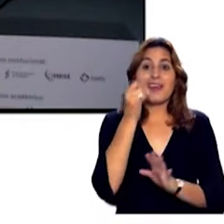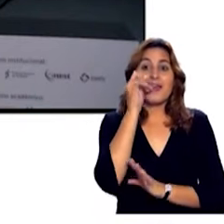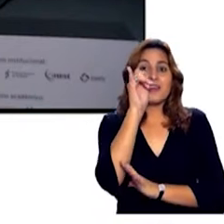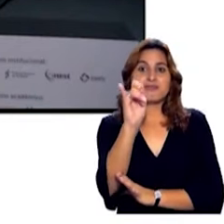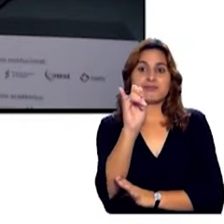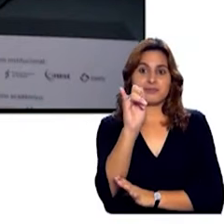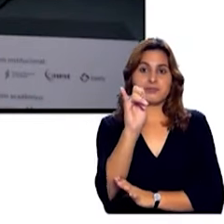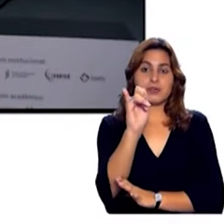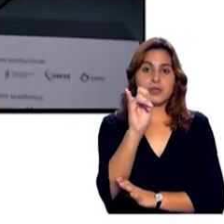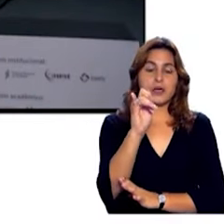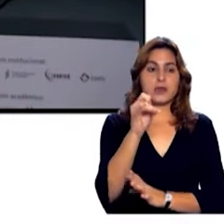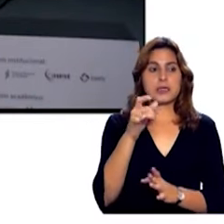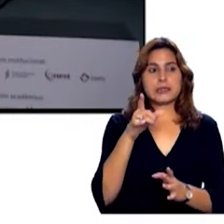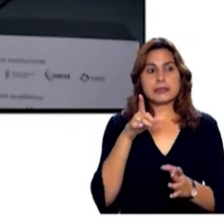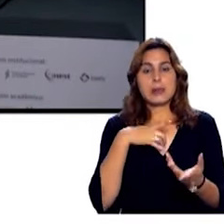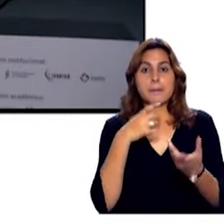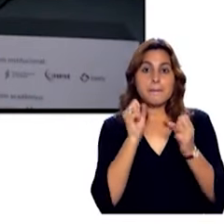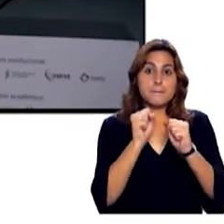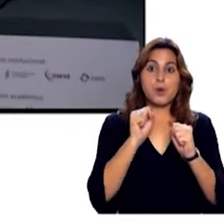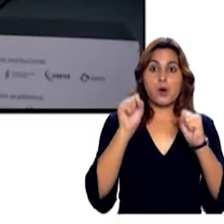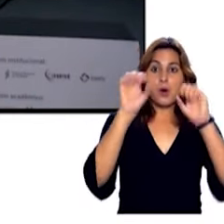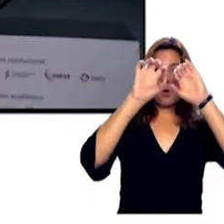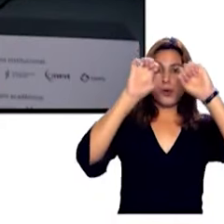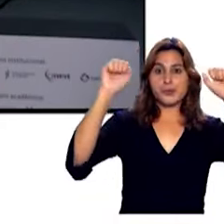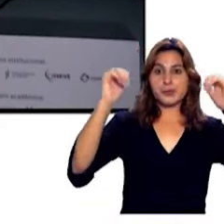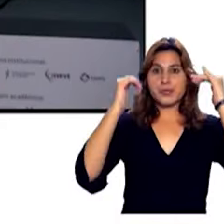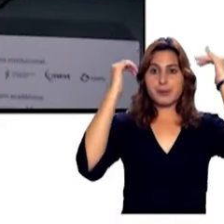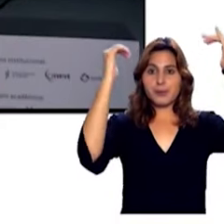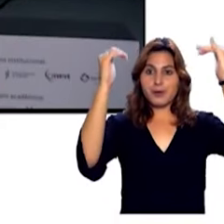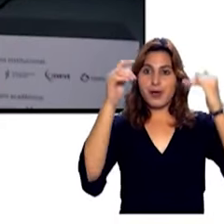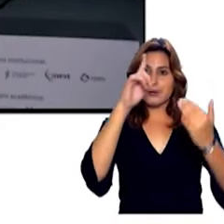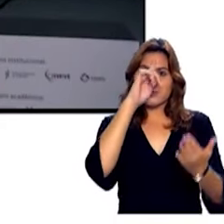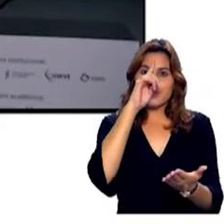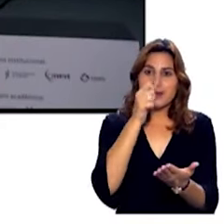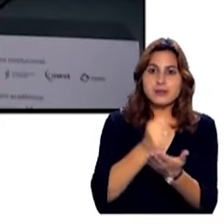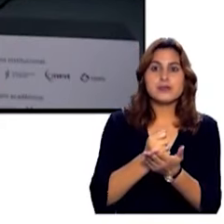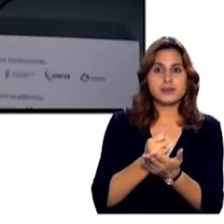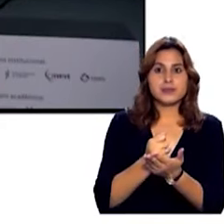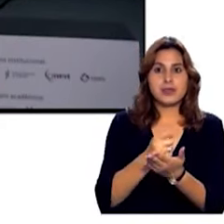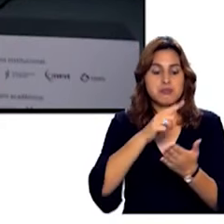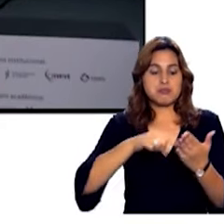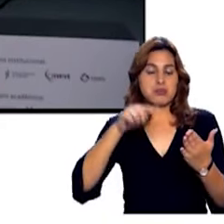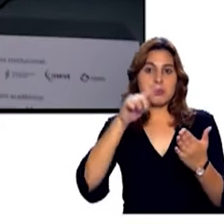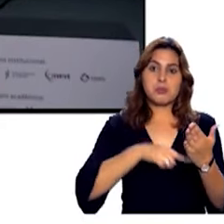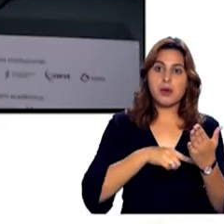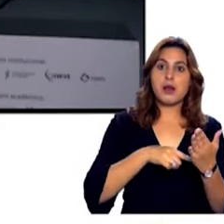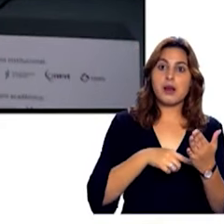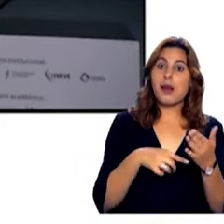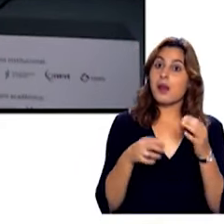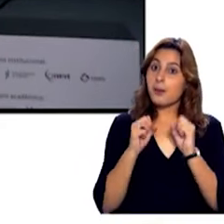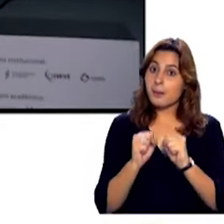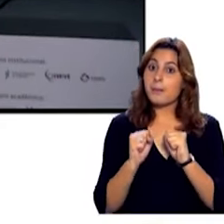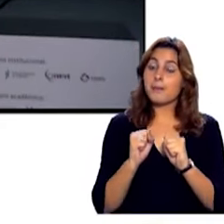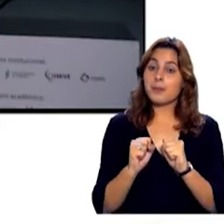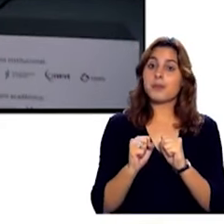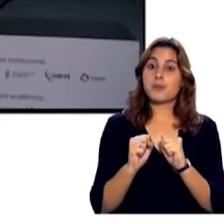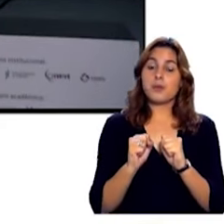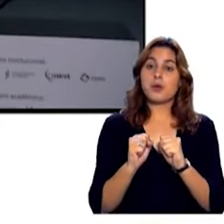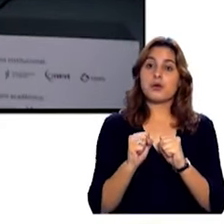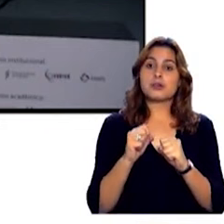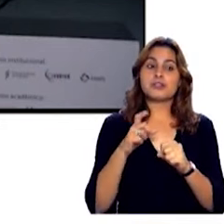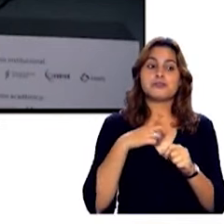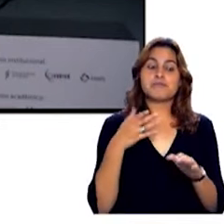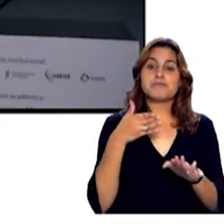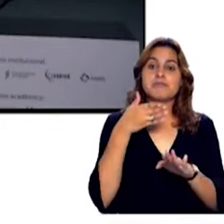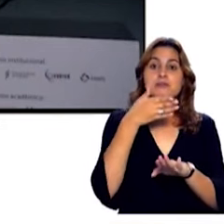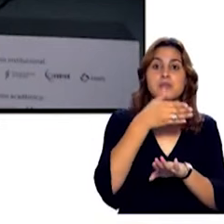de que un tribunal de casación recién creado puda hacerse cargo de todas las visites que la formación